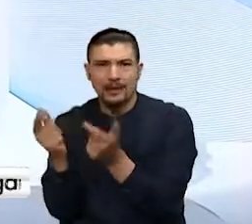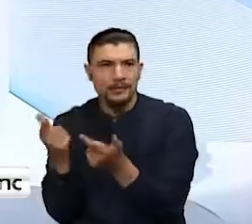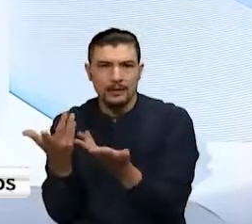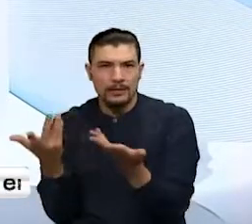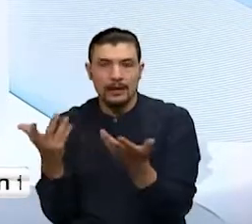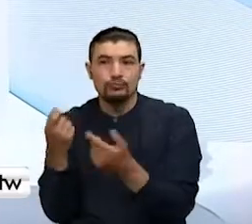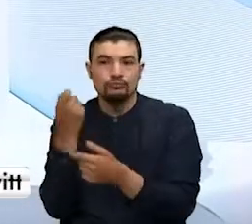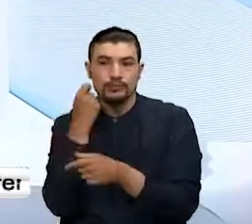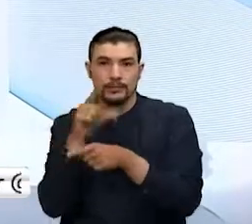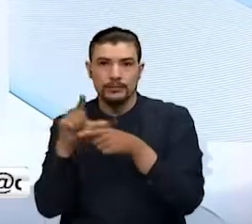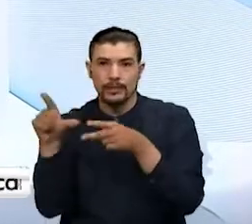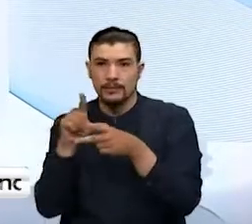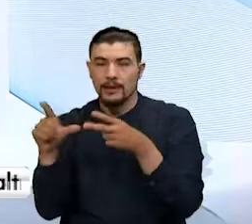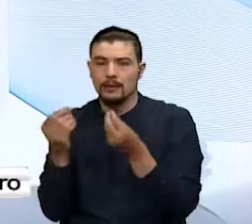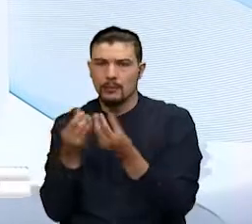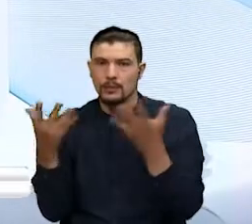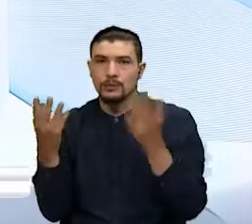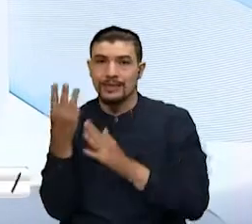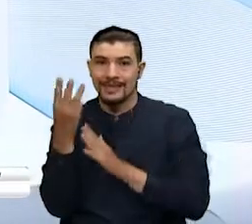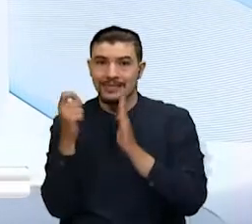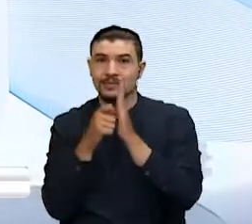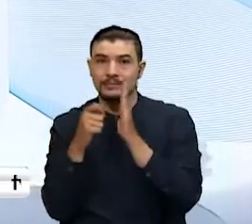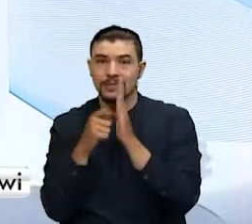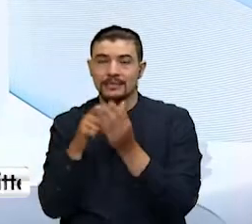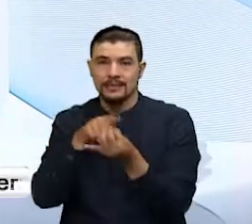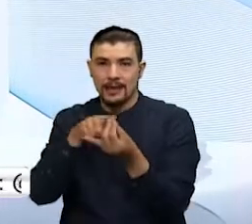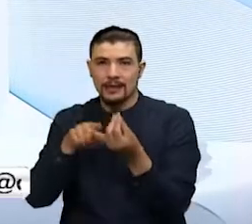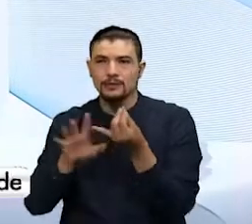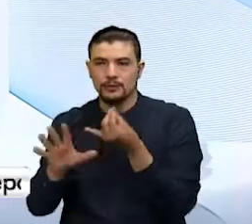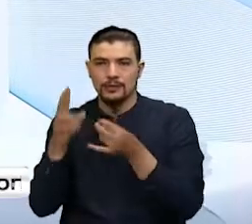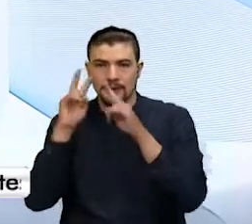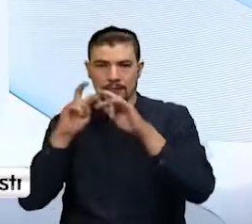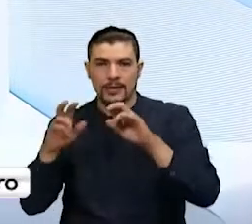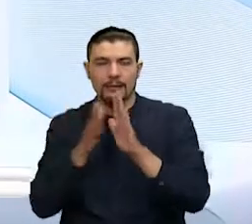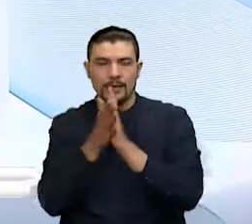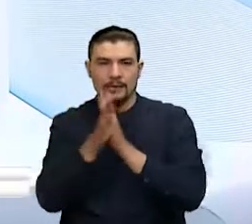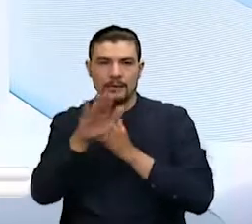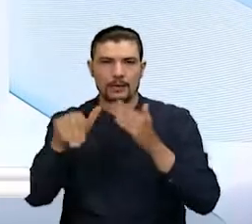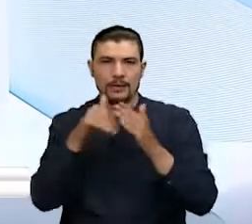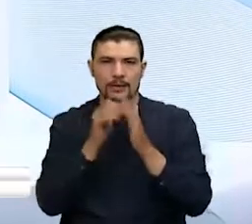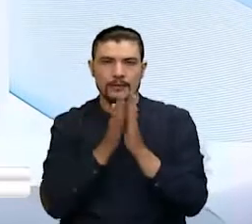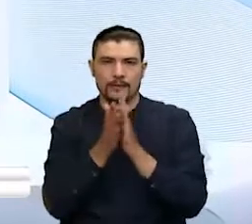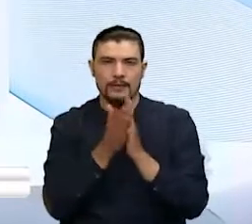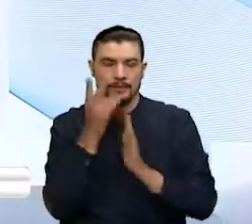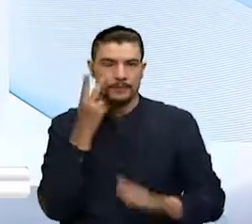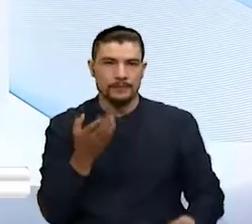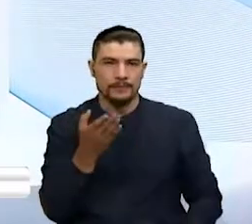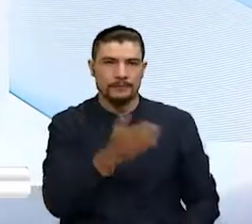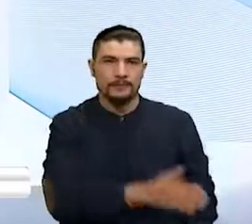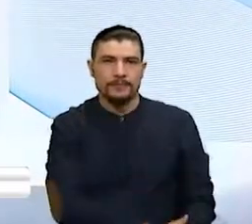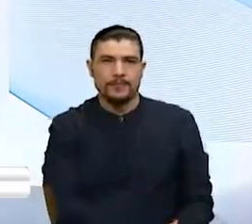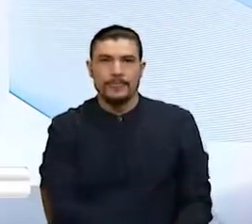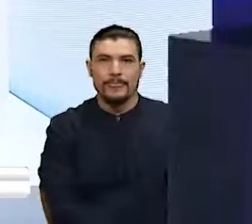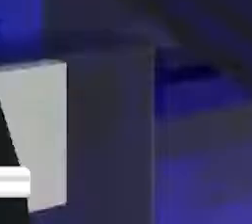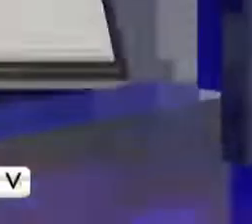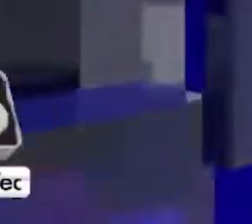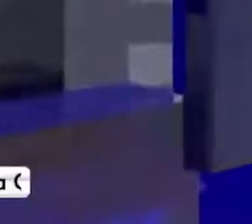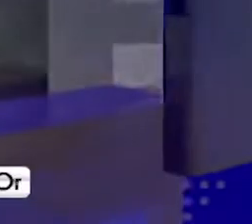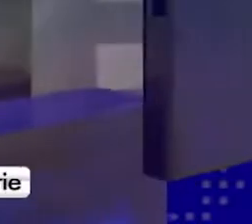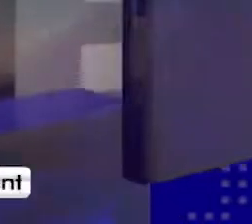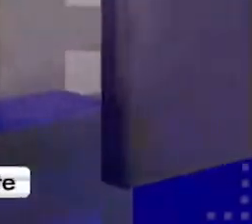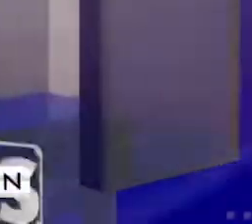al parecer, se han registrado más de 3 casos. Raúl Garzón nos tiene ampliación de esta noticia. ¿Qué dicen las autoridades al respecto?